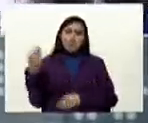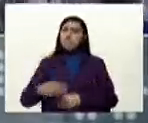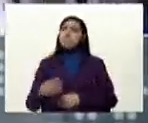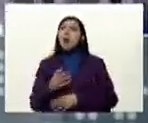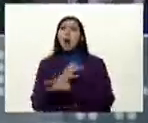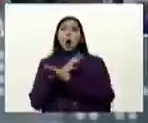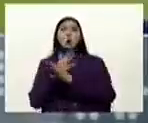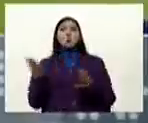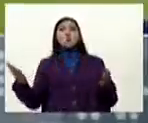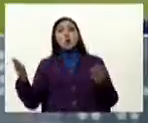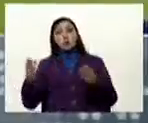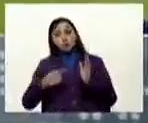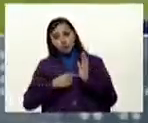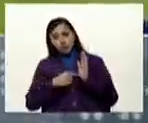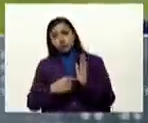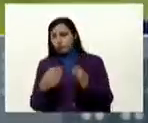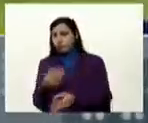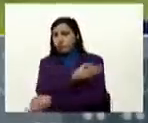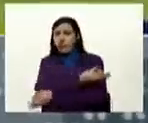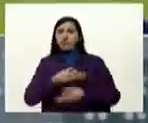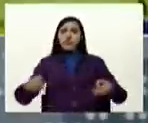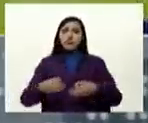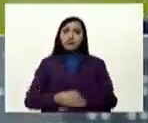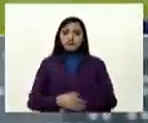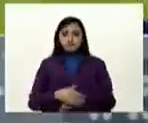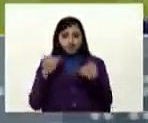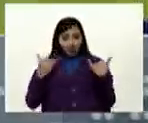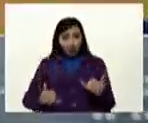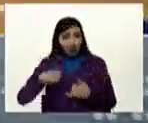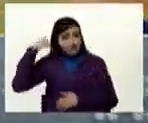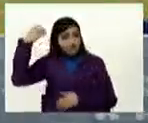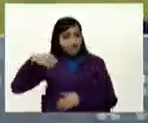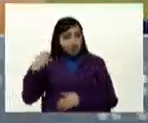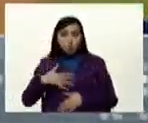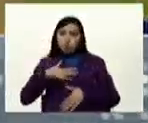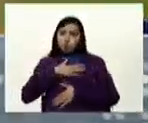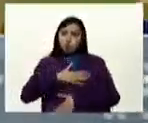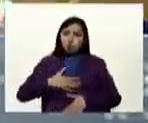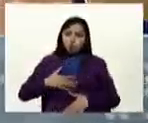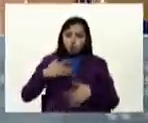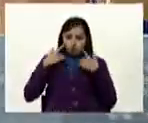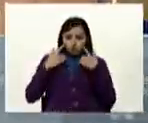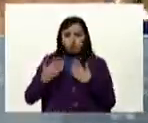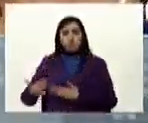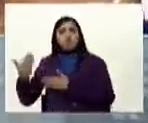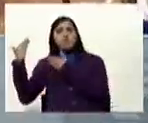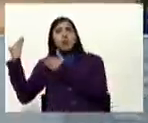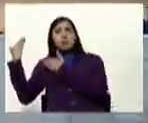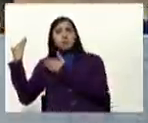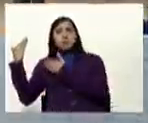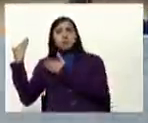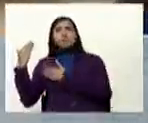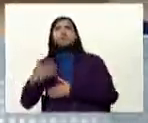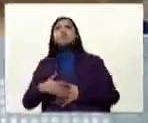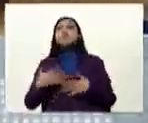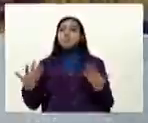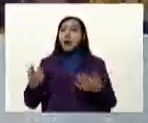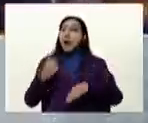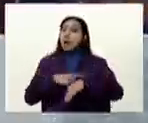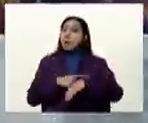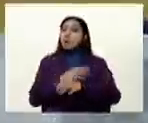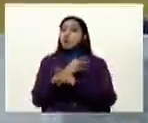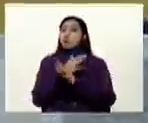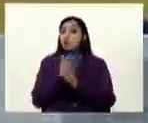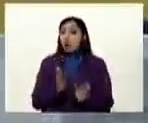cada vez más brillante. Tenemos un video, vamos a disfrutar este videito, ¿ah?, de estos momentos del juego.